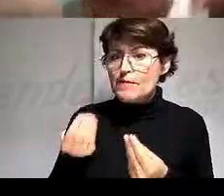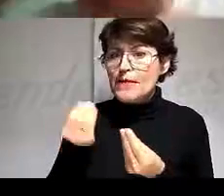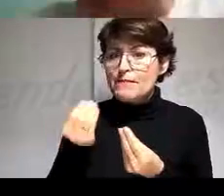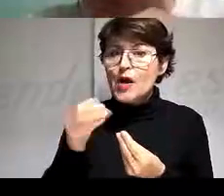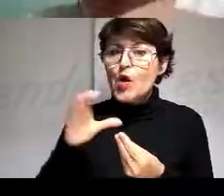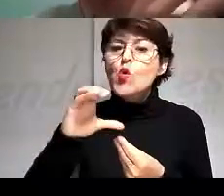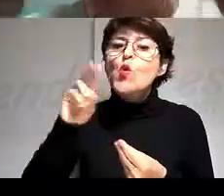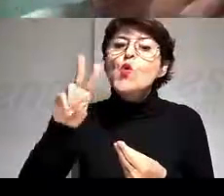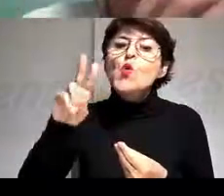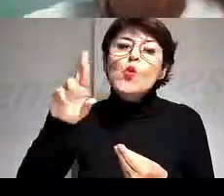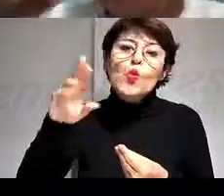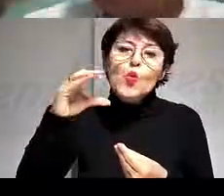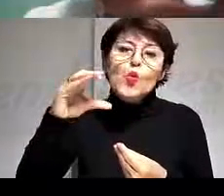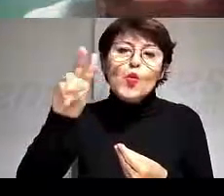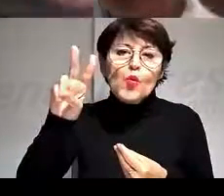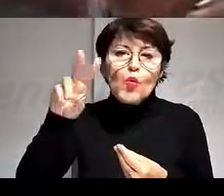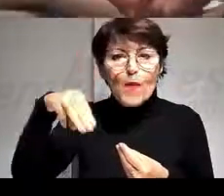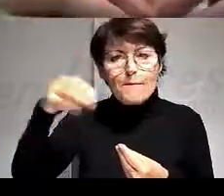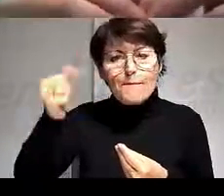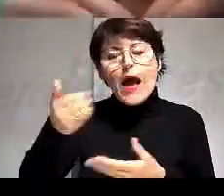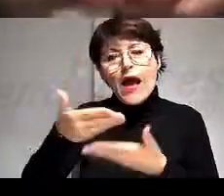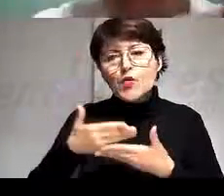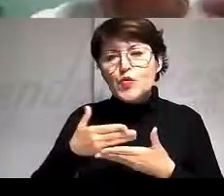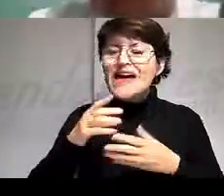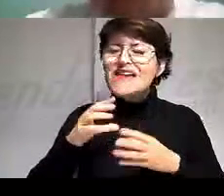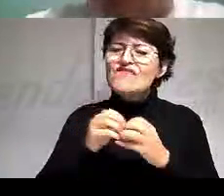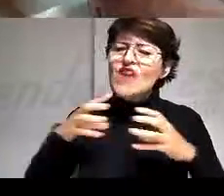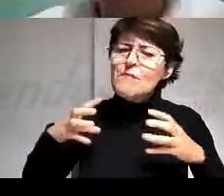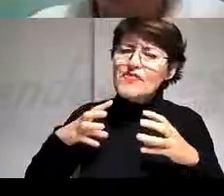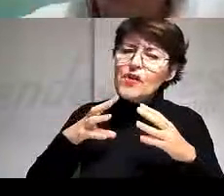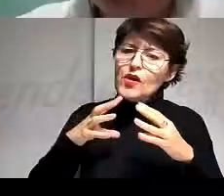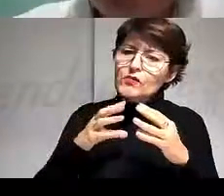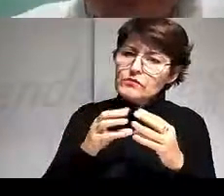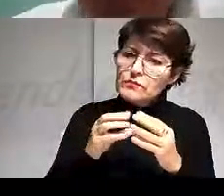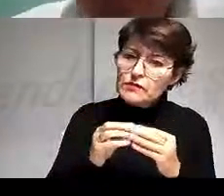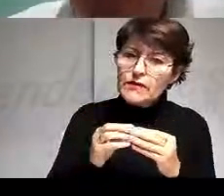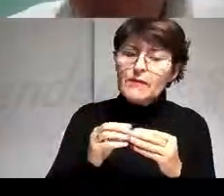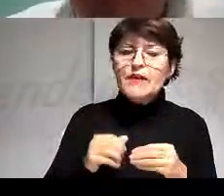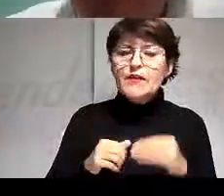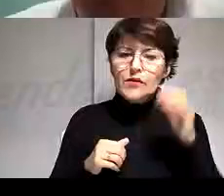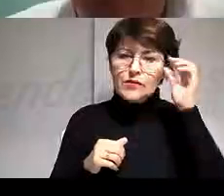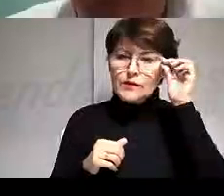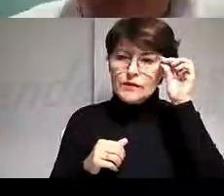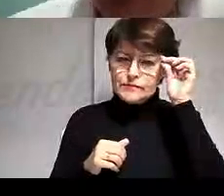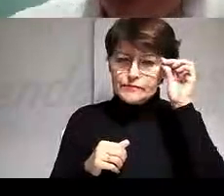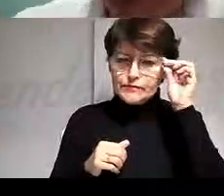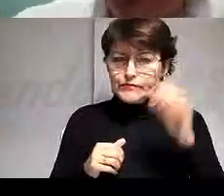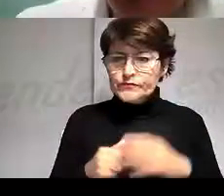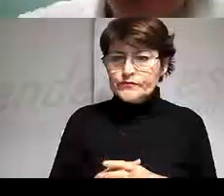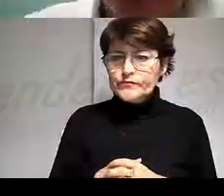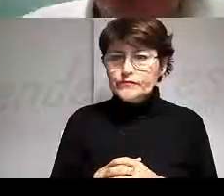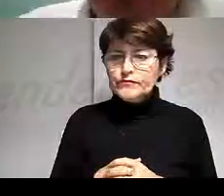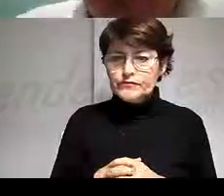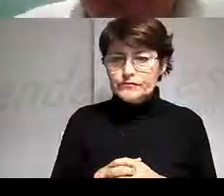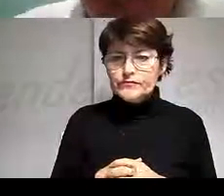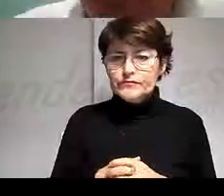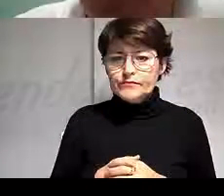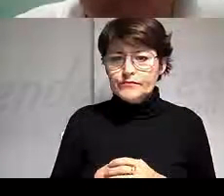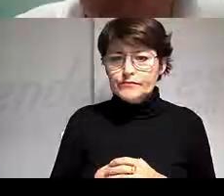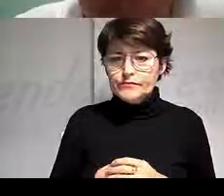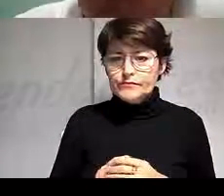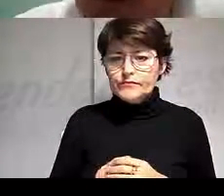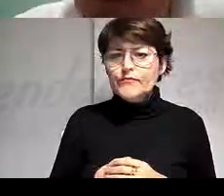cúrcuma, otras concentraciones, otra formulación que se venden